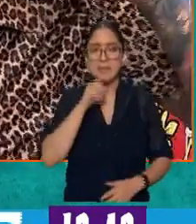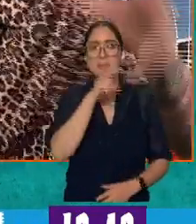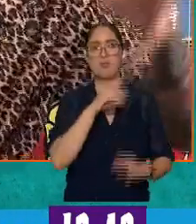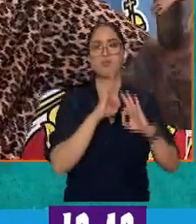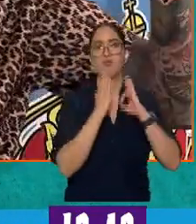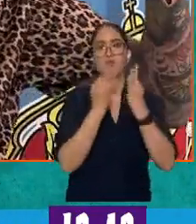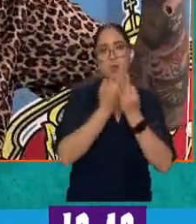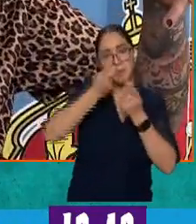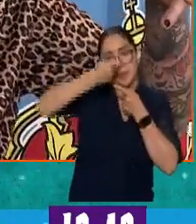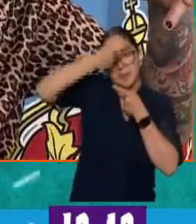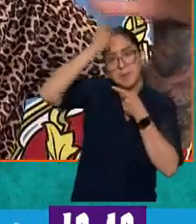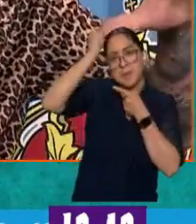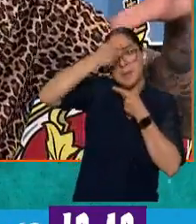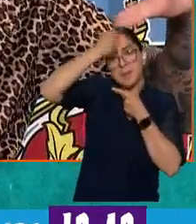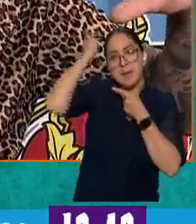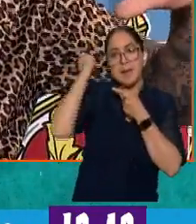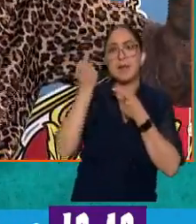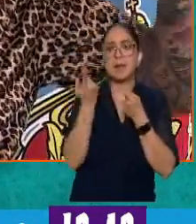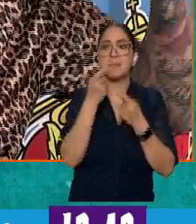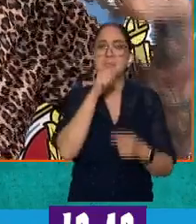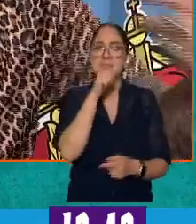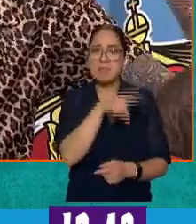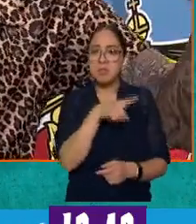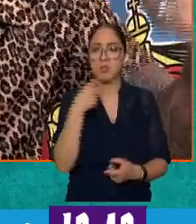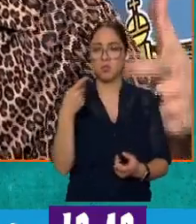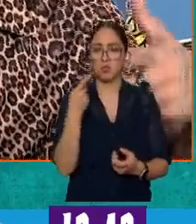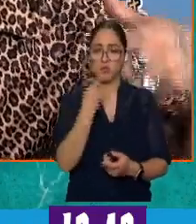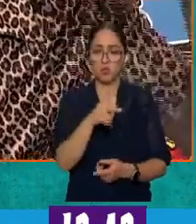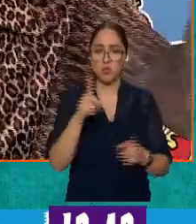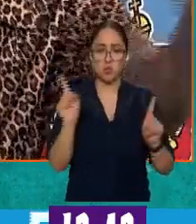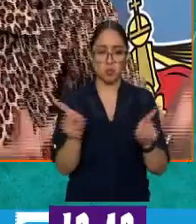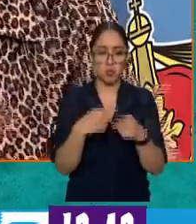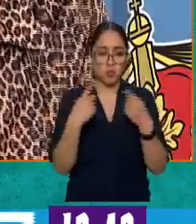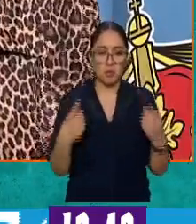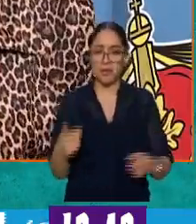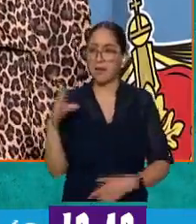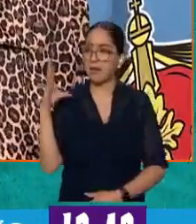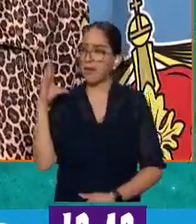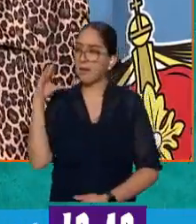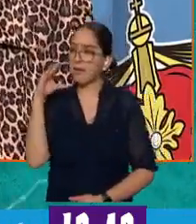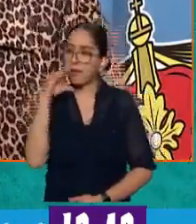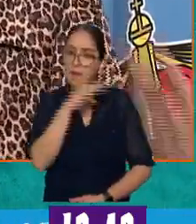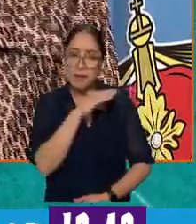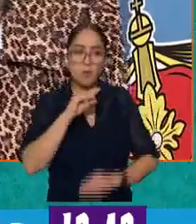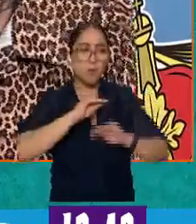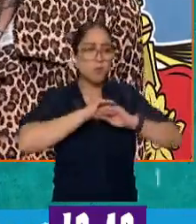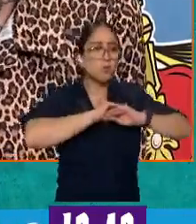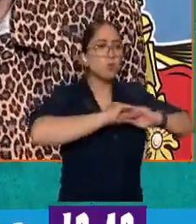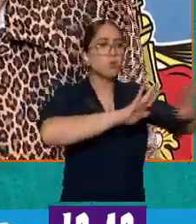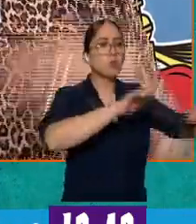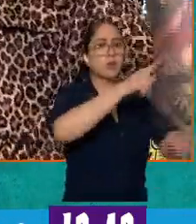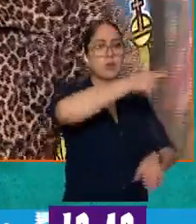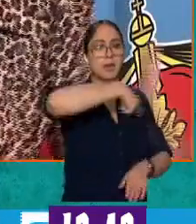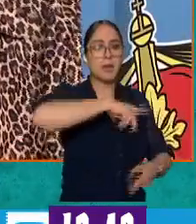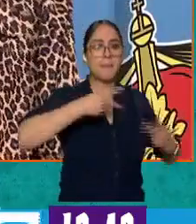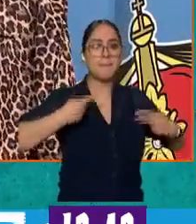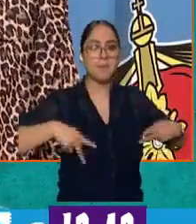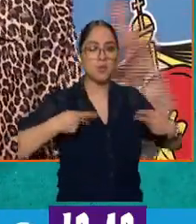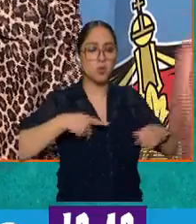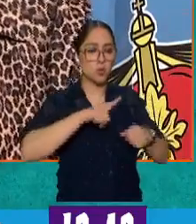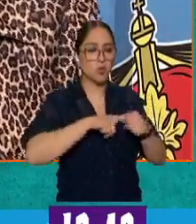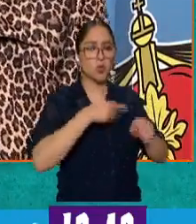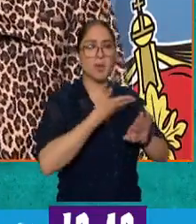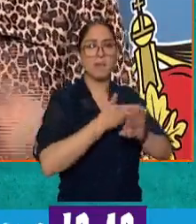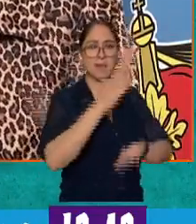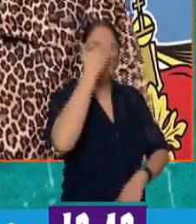el catalizador. De llevar la música afroamericana hacia los blancos en Estados Unidos en una época